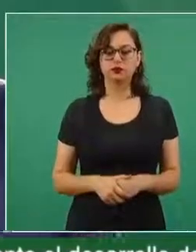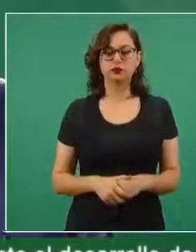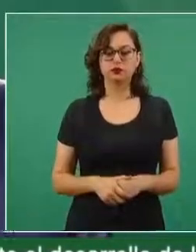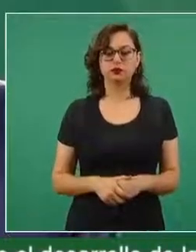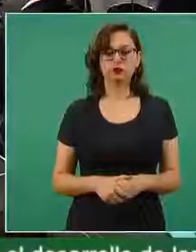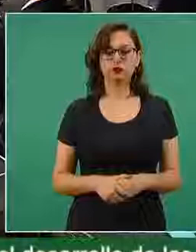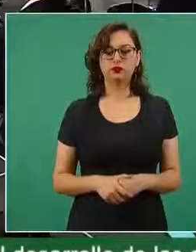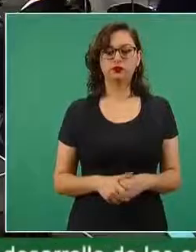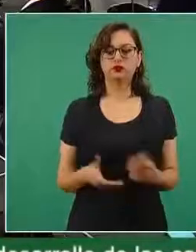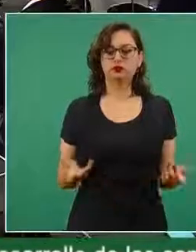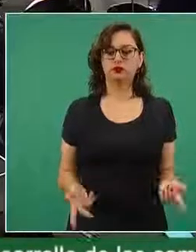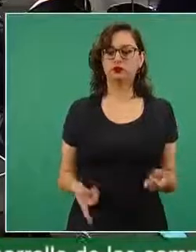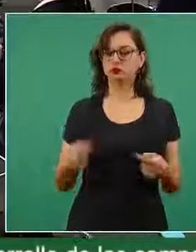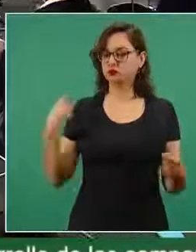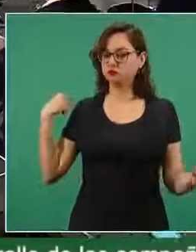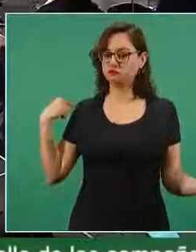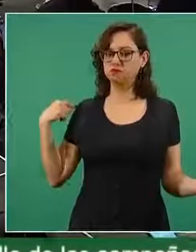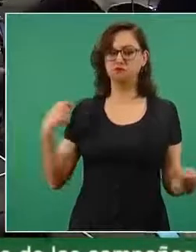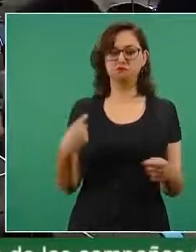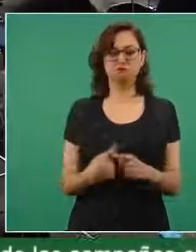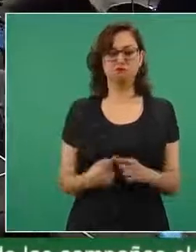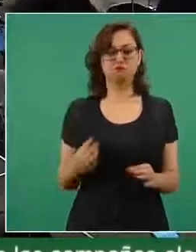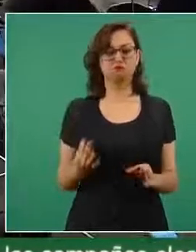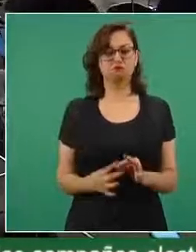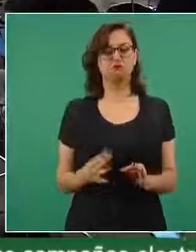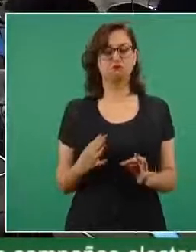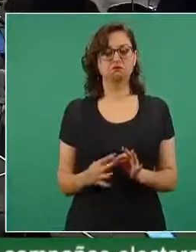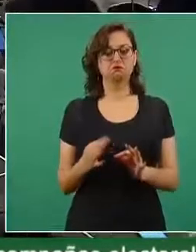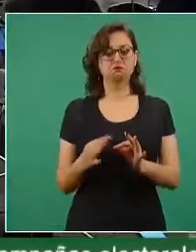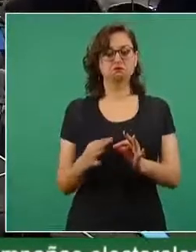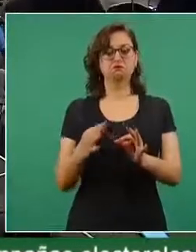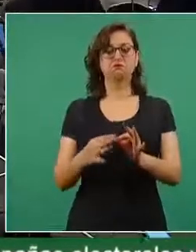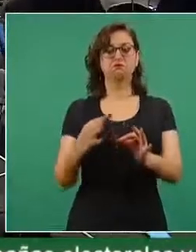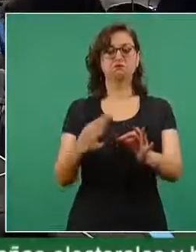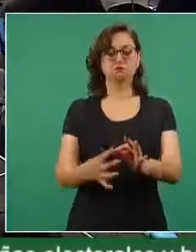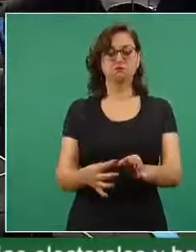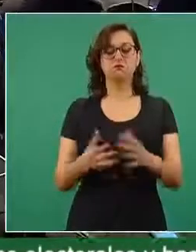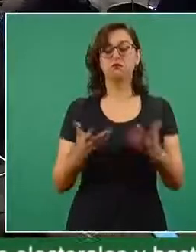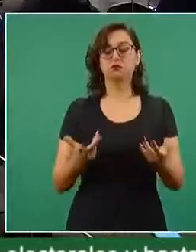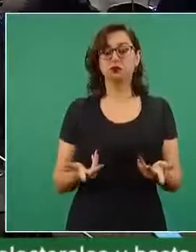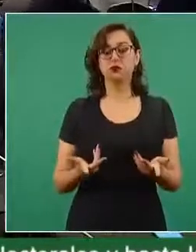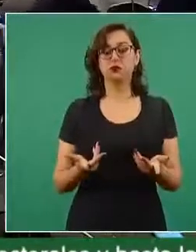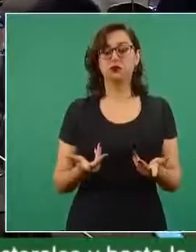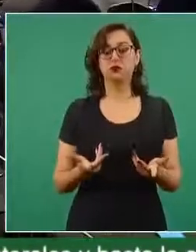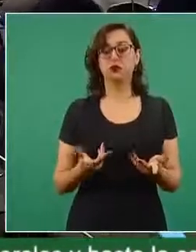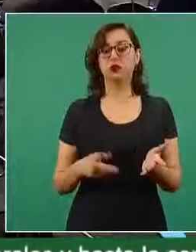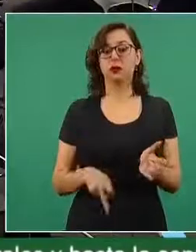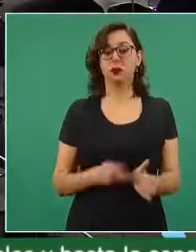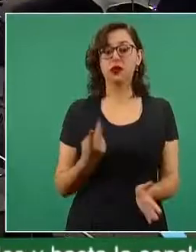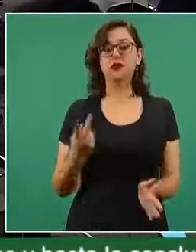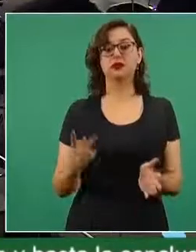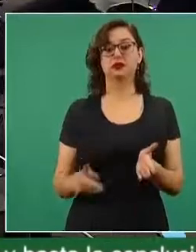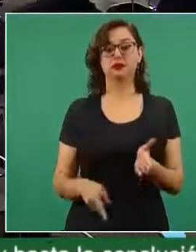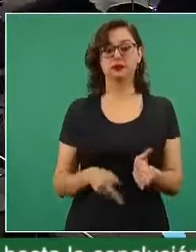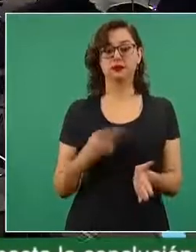Así lo hemos venido haciendo en muchos casos